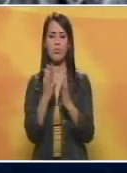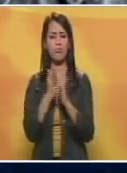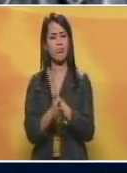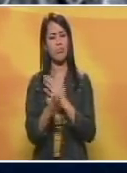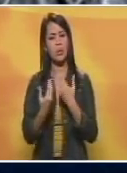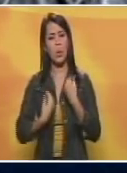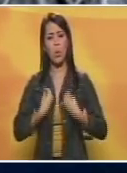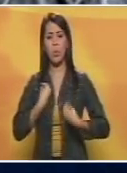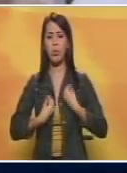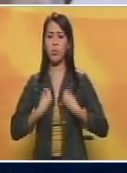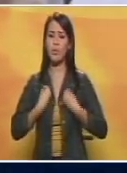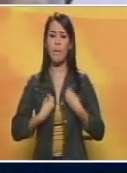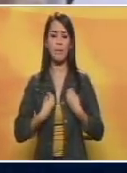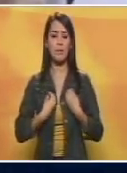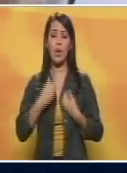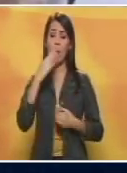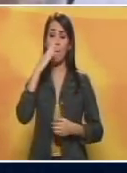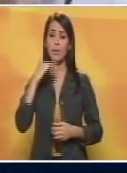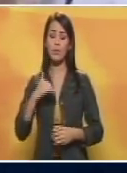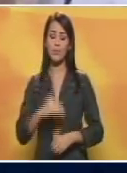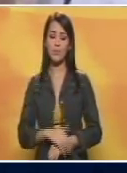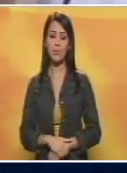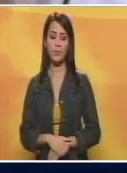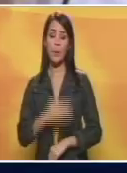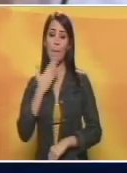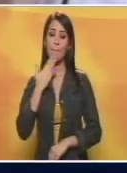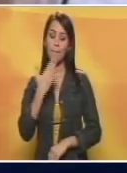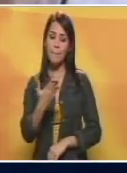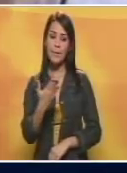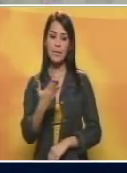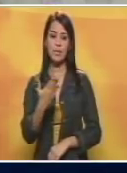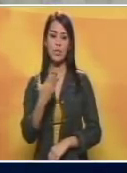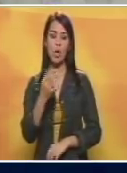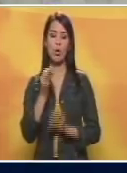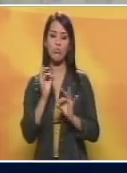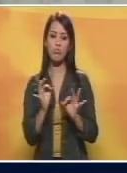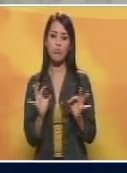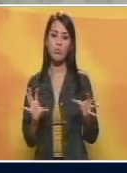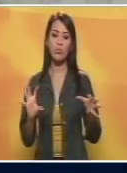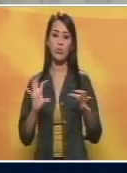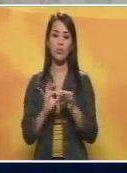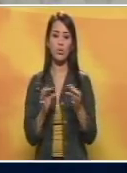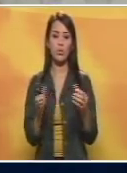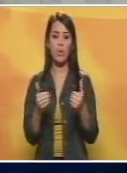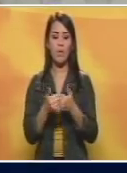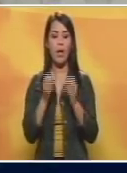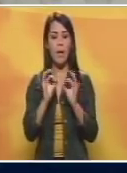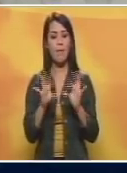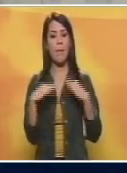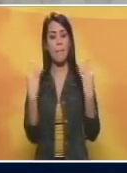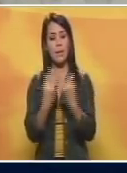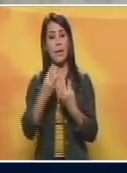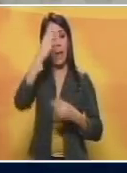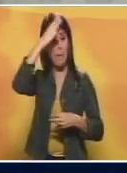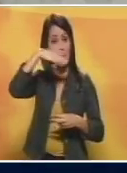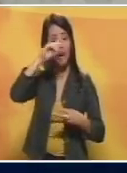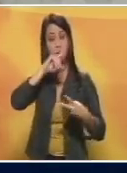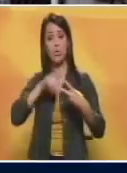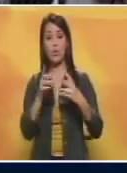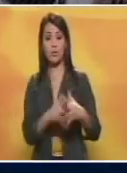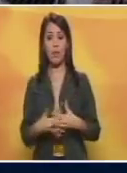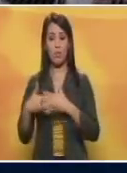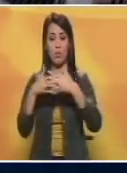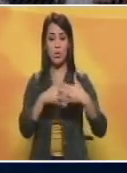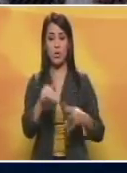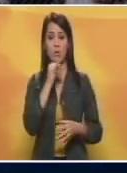un estrés tóxico en los menores el ente pidió acelerar la reunificación de familias tanto en méxico como en eeuu y advirtió